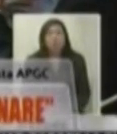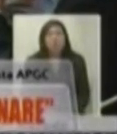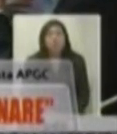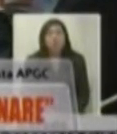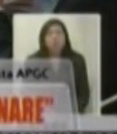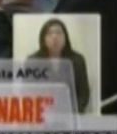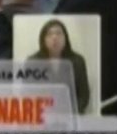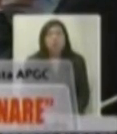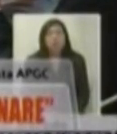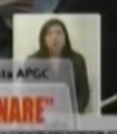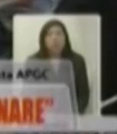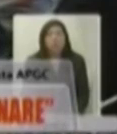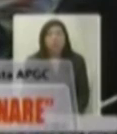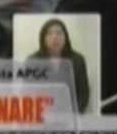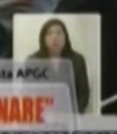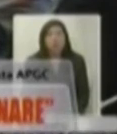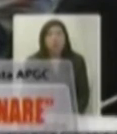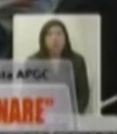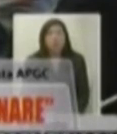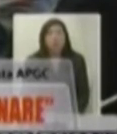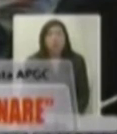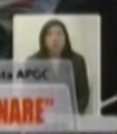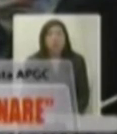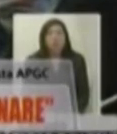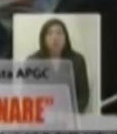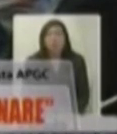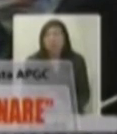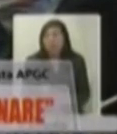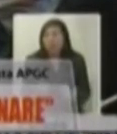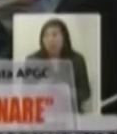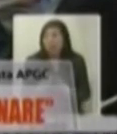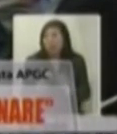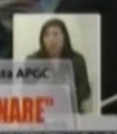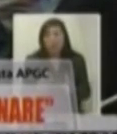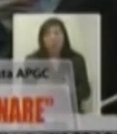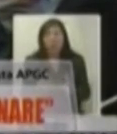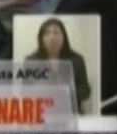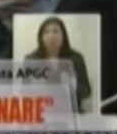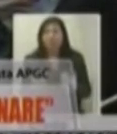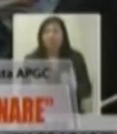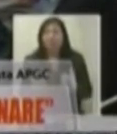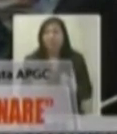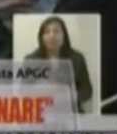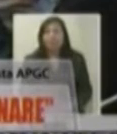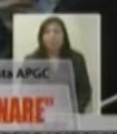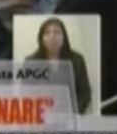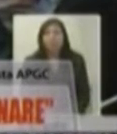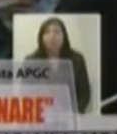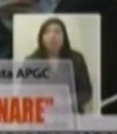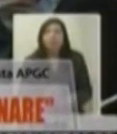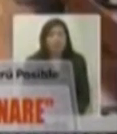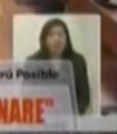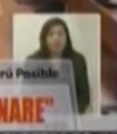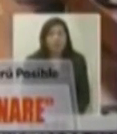incremento ahora, y después, en función de lo que se discute en el Congreso de la República, poder ya regularizar